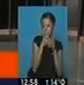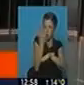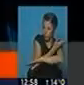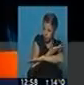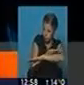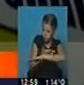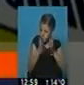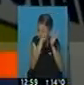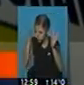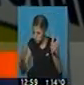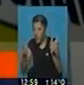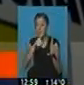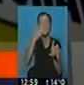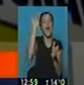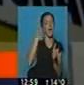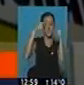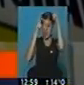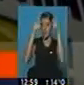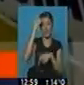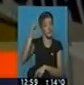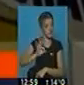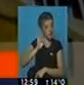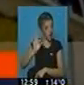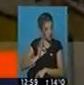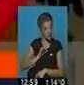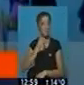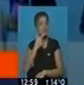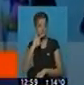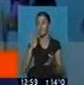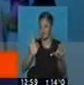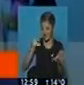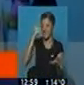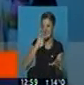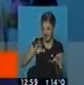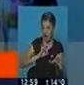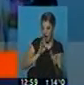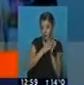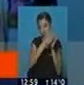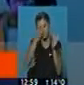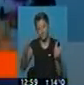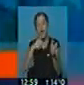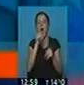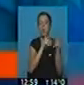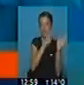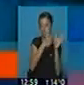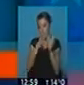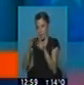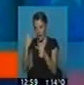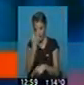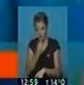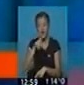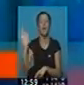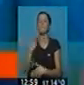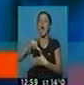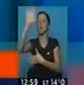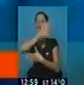duró 15 años, entonces 17 años, entonces habría que ver periodos, yo creo, en estos procesos. En toda América Latina yo creo que no se